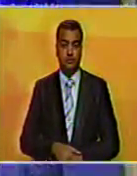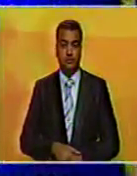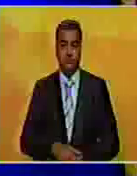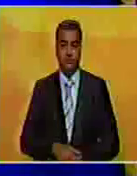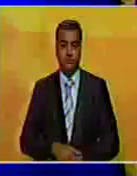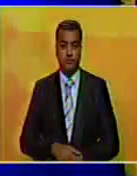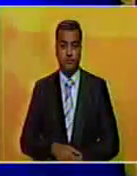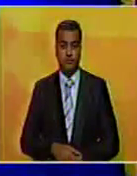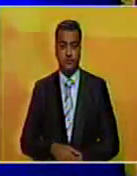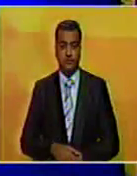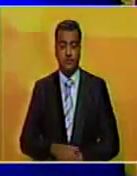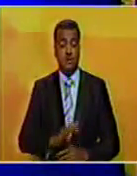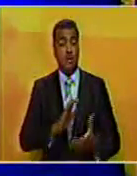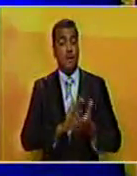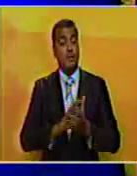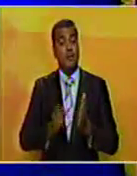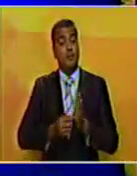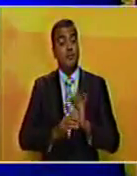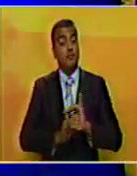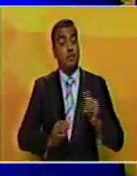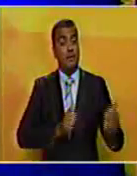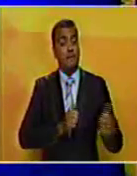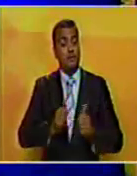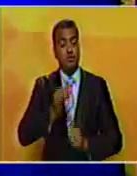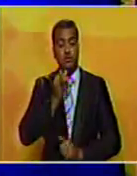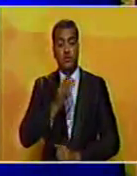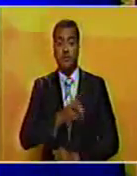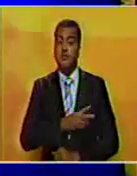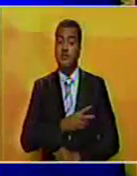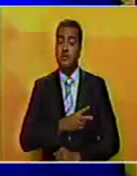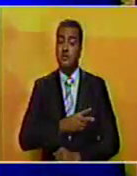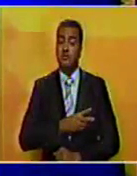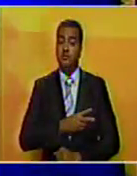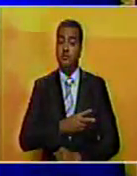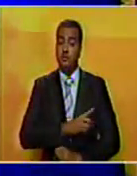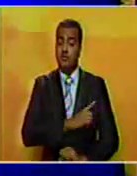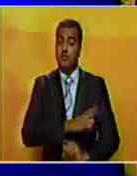Amigos, hasta aquí los deportes en su noticiero Venevisión. Un fuerte abrazo para todos.